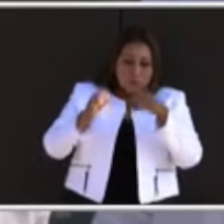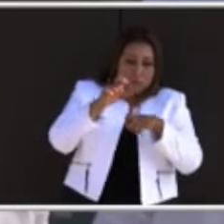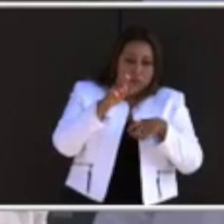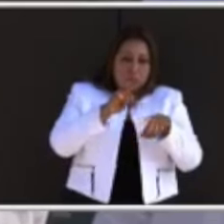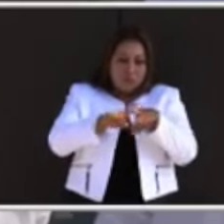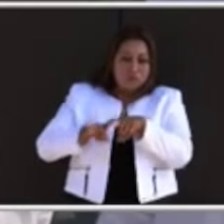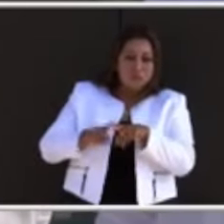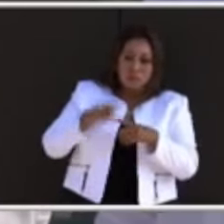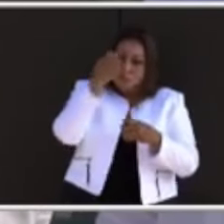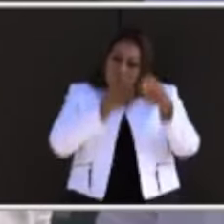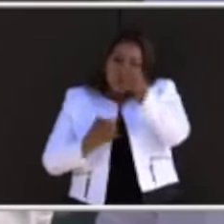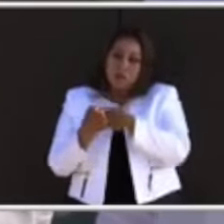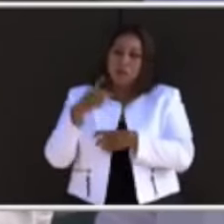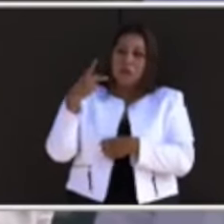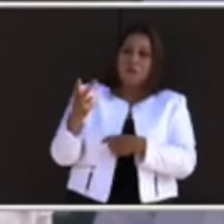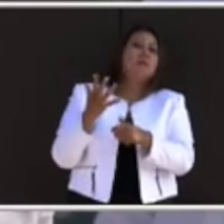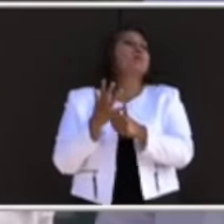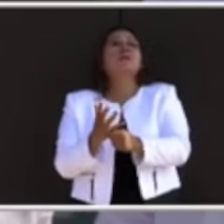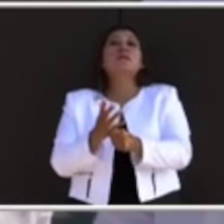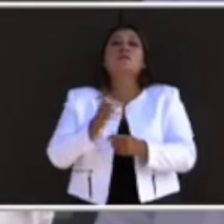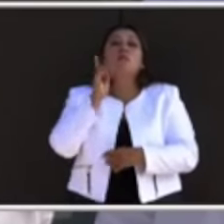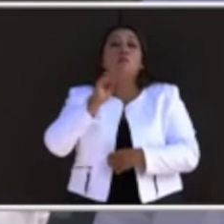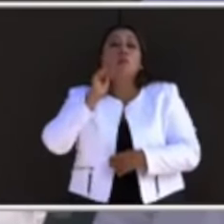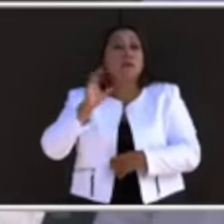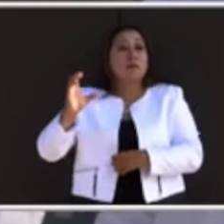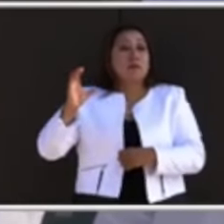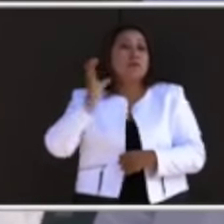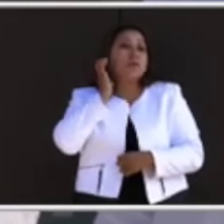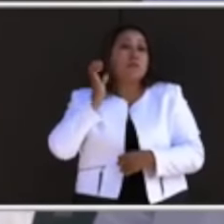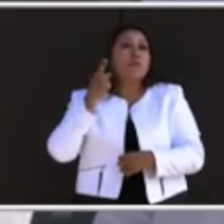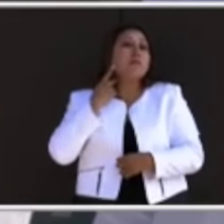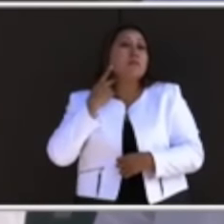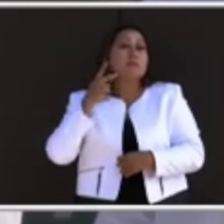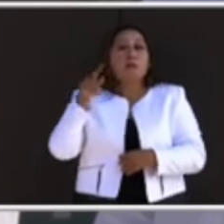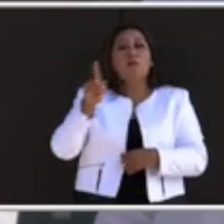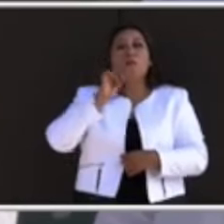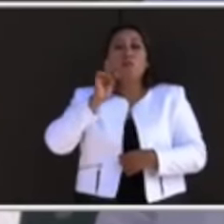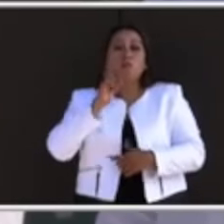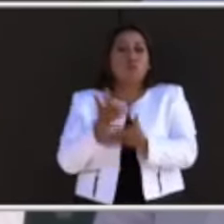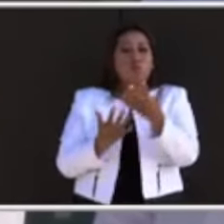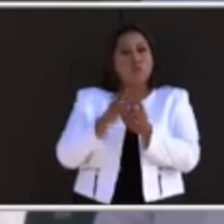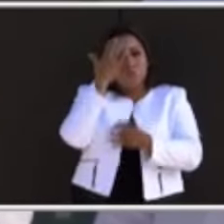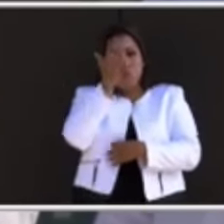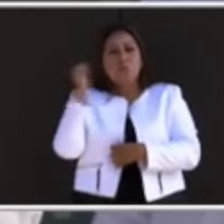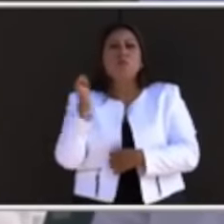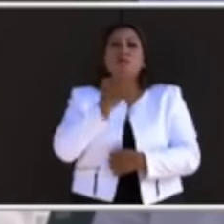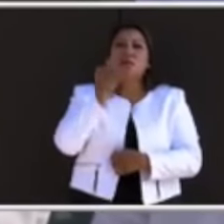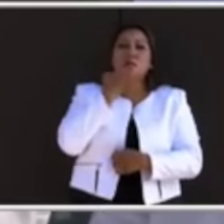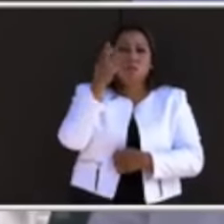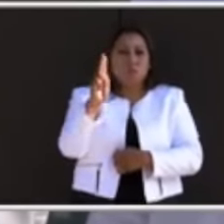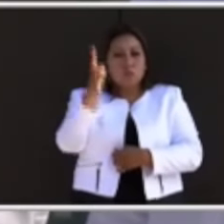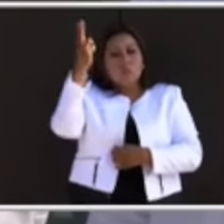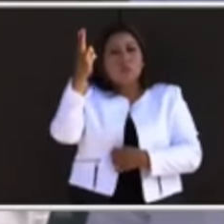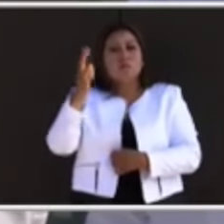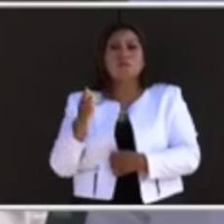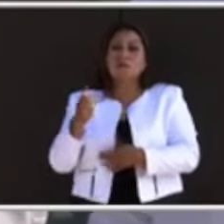en la maestría de Contabilidad y Gestión Gubernamental de la Universidad Veracruzana, institución a la que